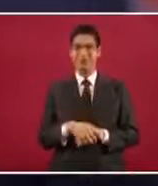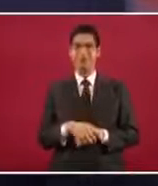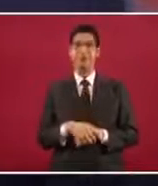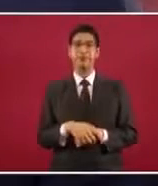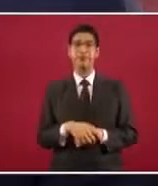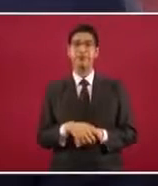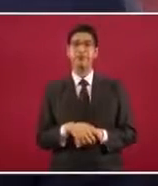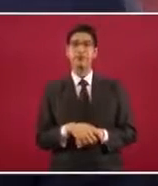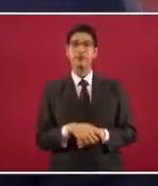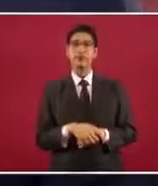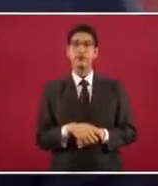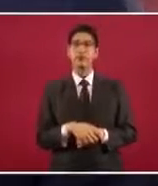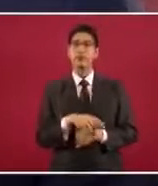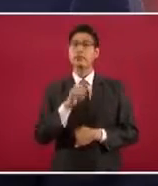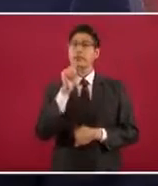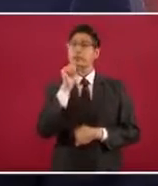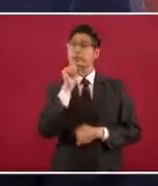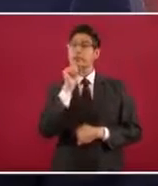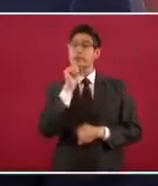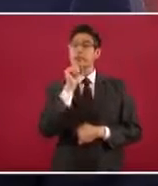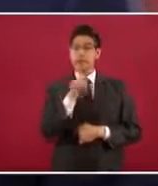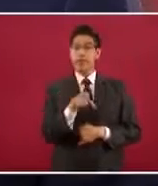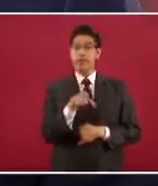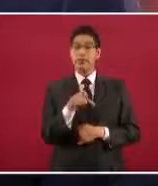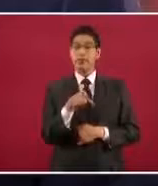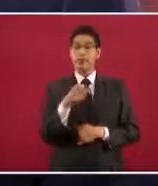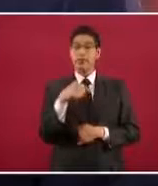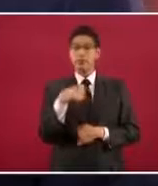Voy hablar de